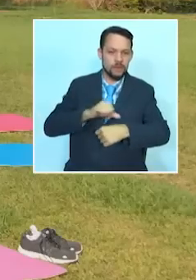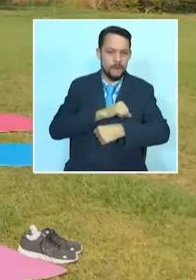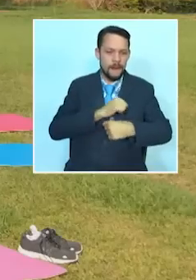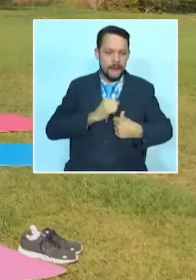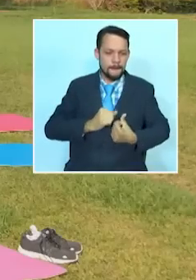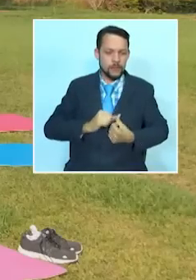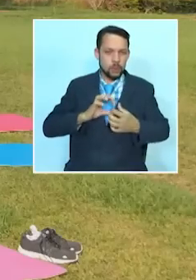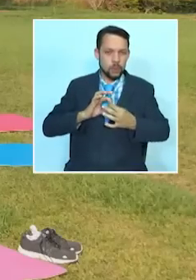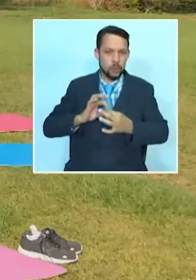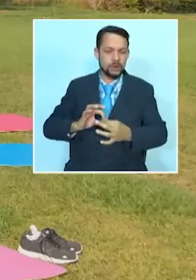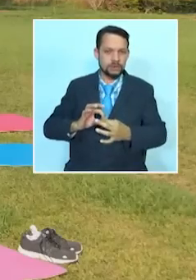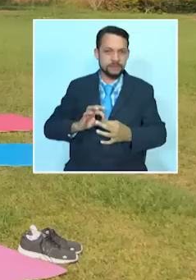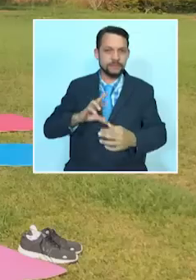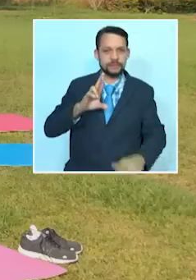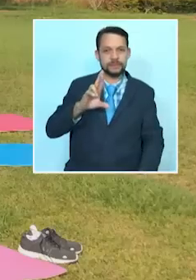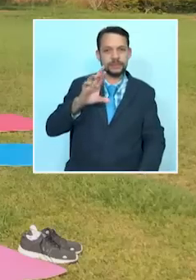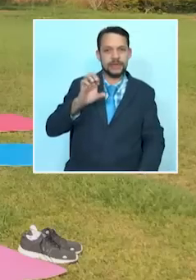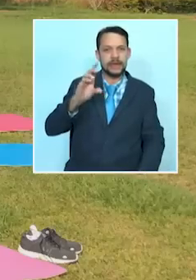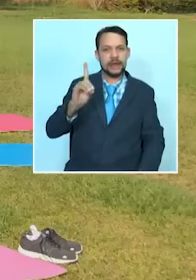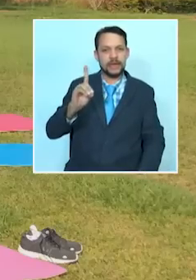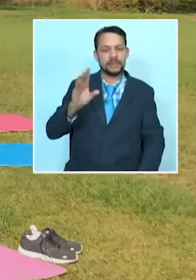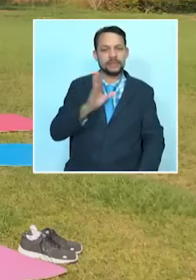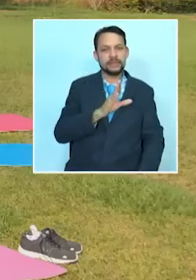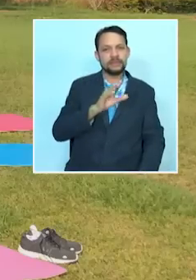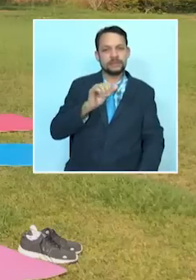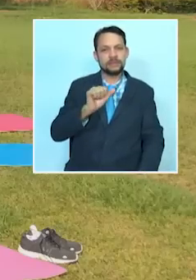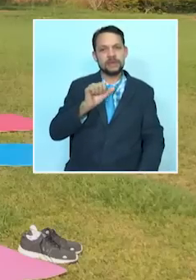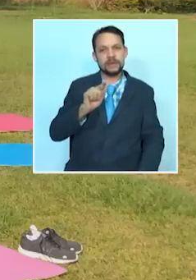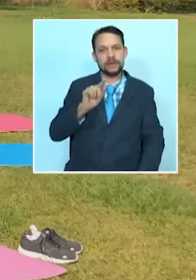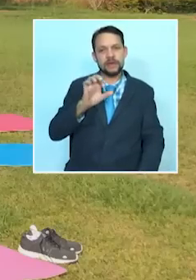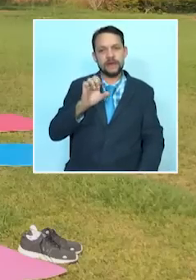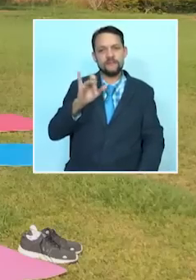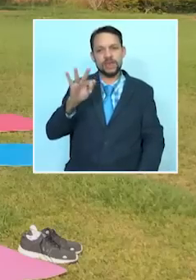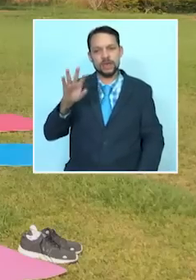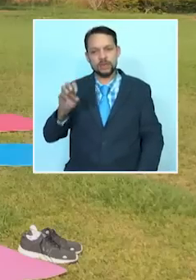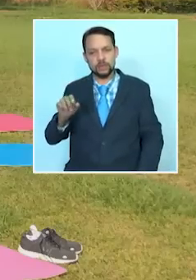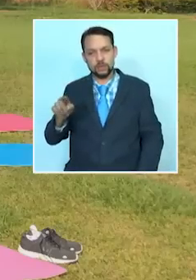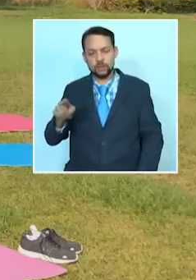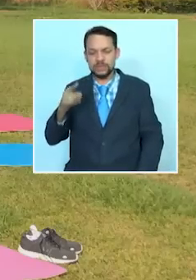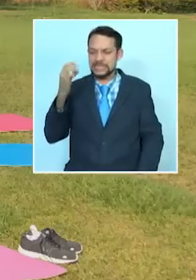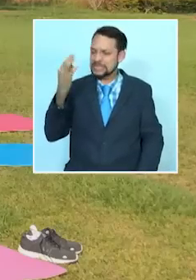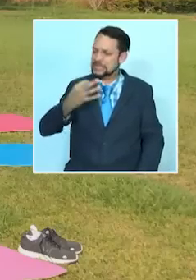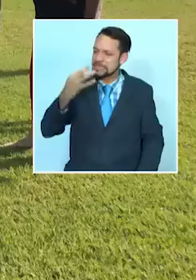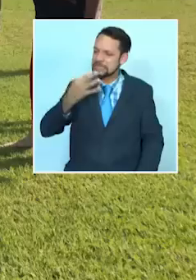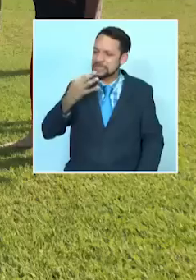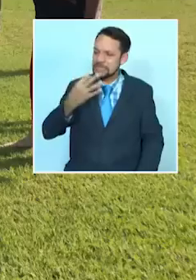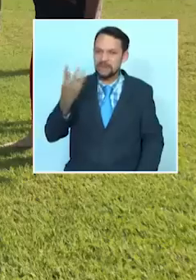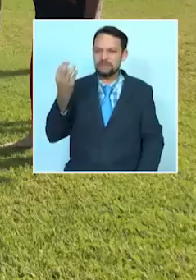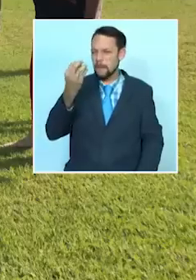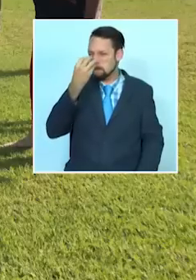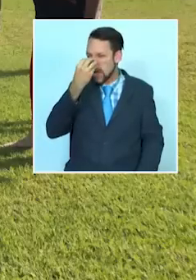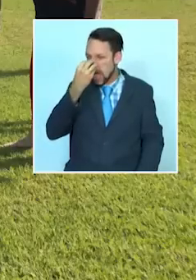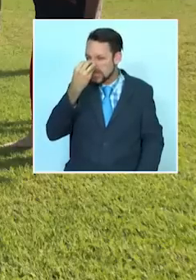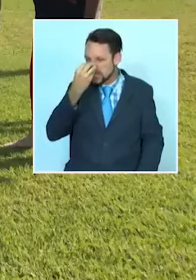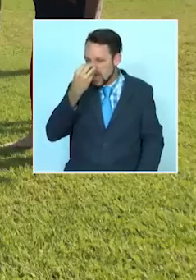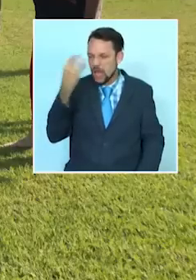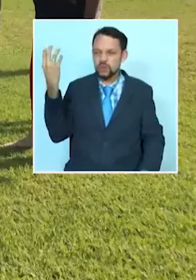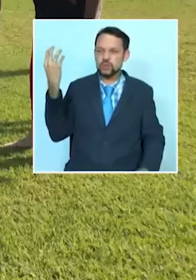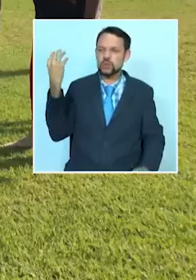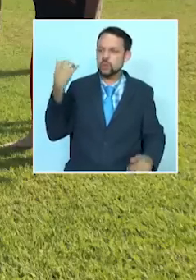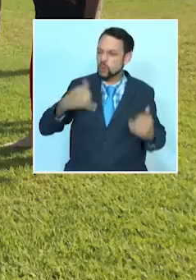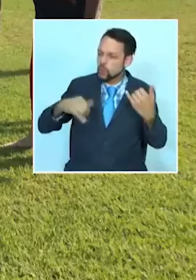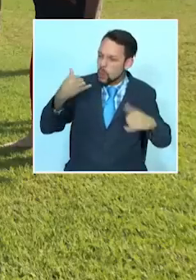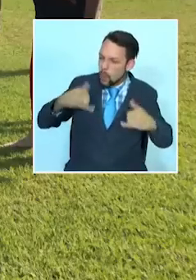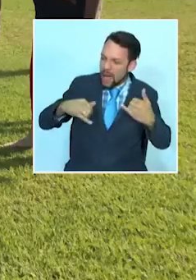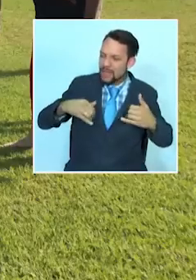un pediatra muy entregado a los niños aquí viene siempre disfrazado y todo y y hace muchas técnicas y terapias con los niños